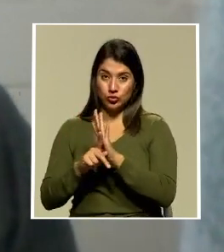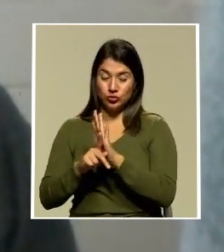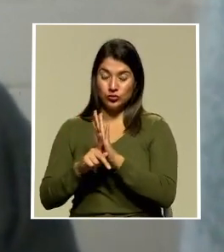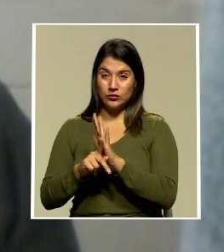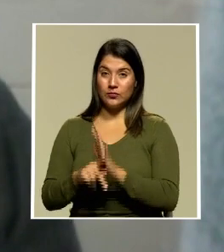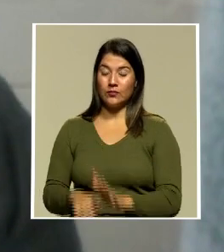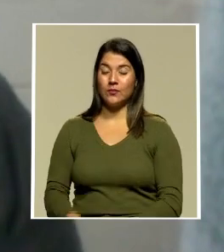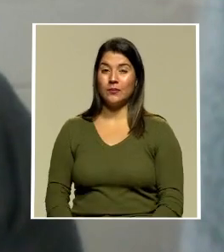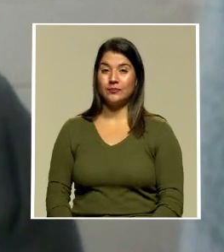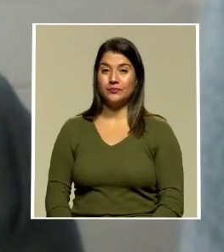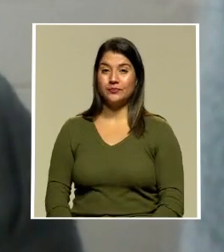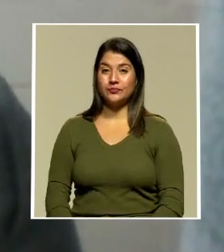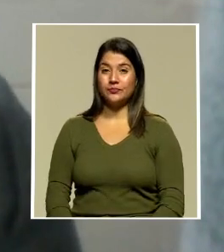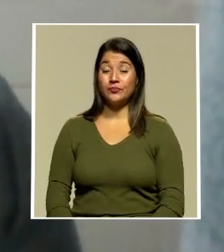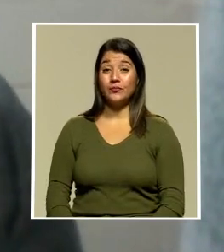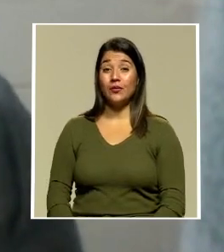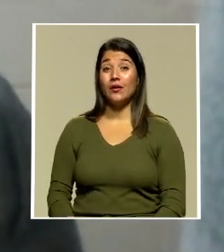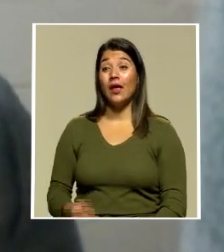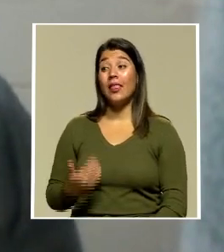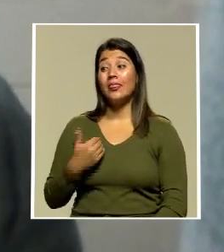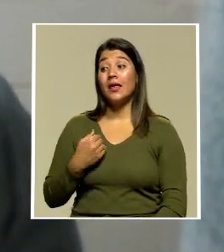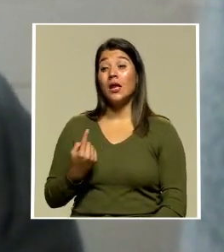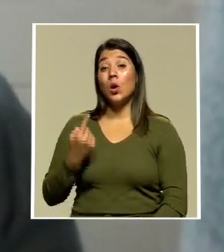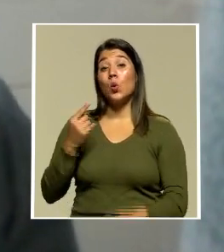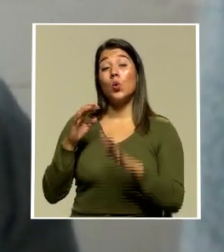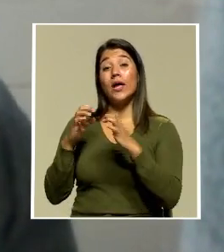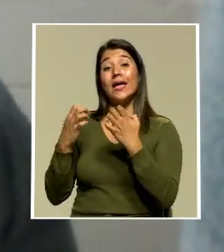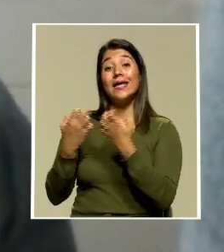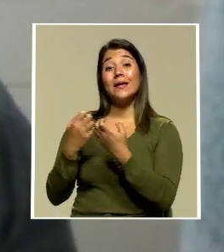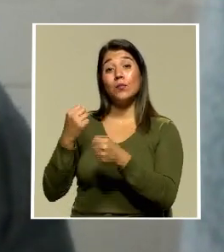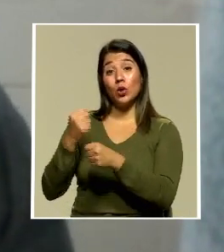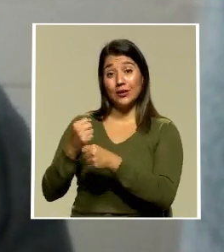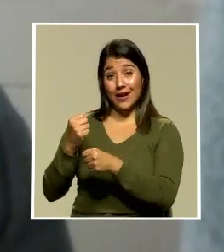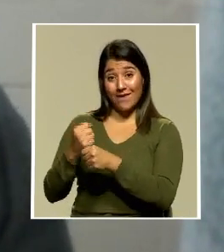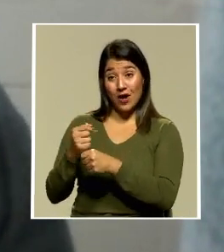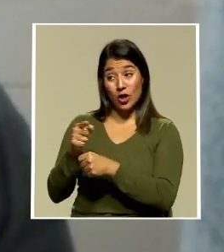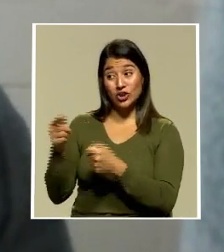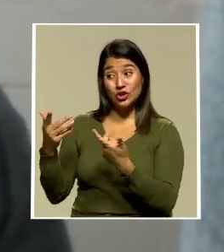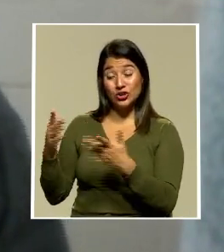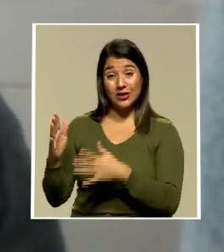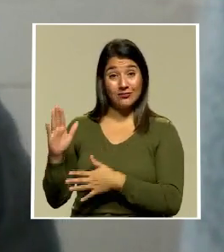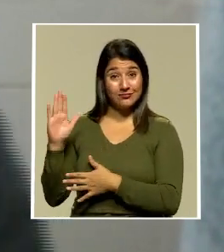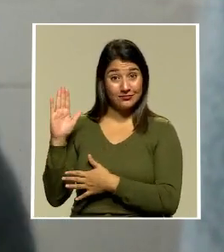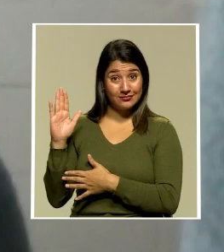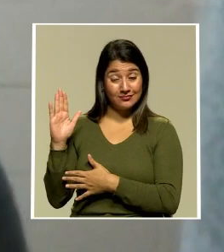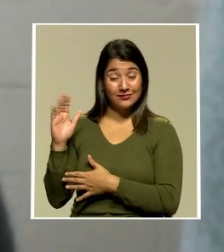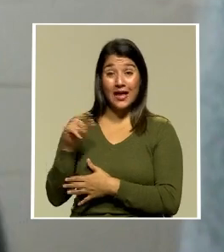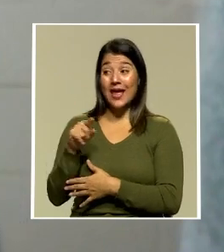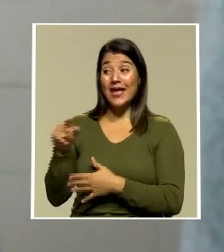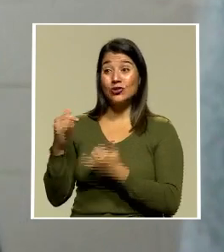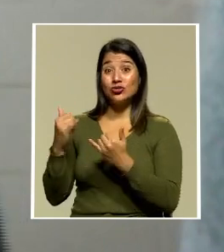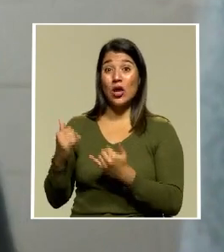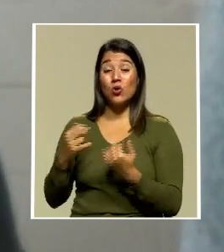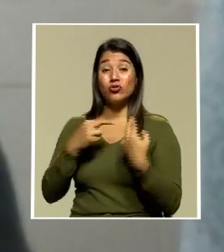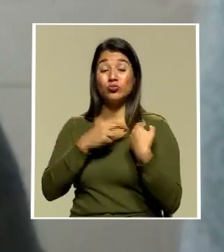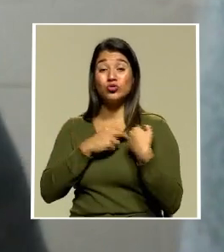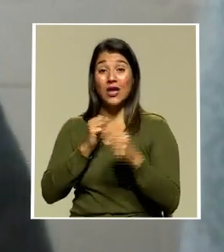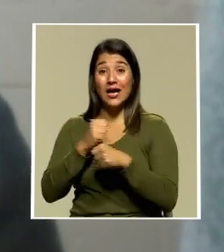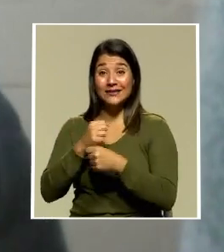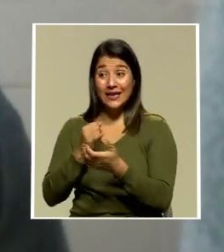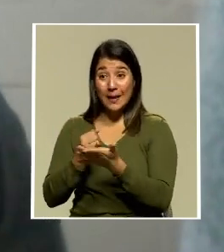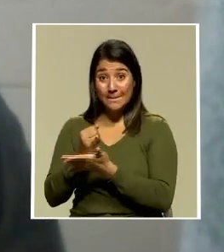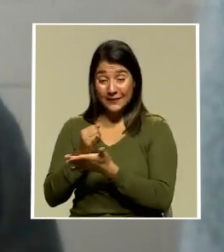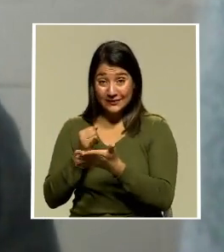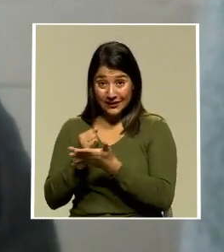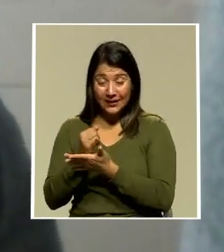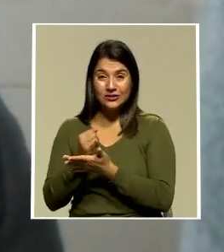un equipo de trabajo juramentado por el presidente de la República que está haciendo un estudio académico, por